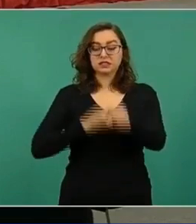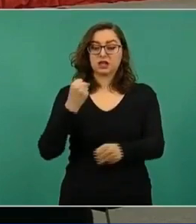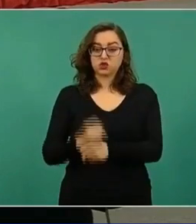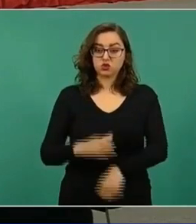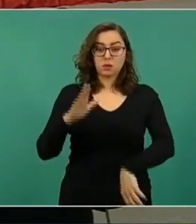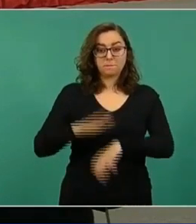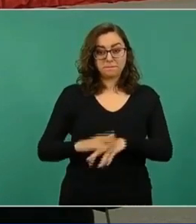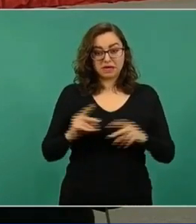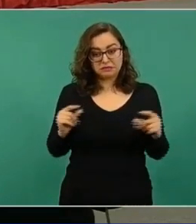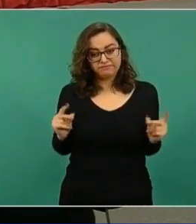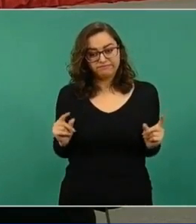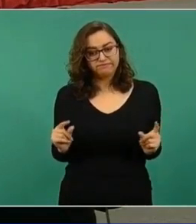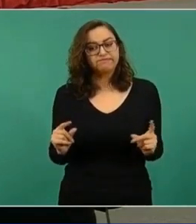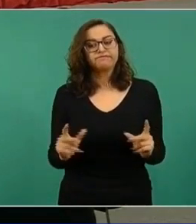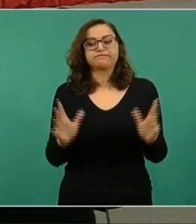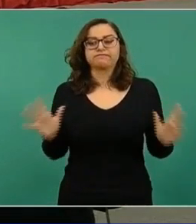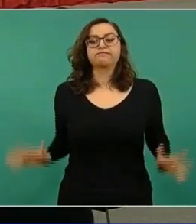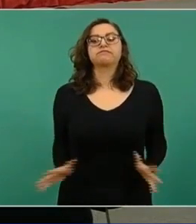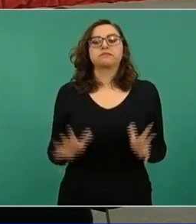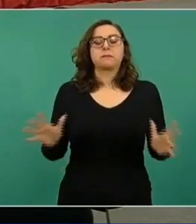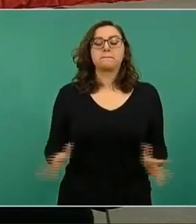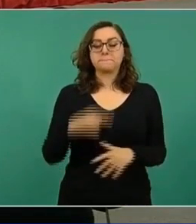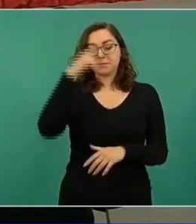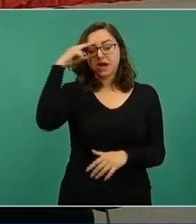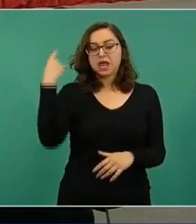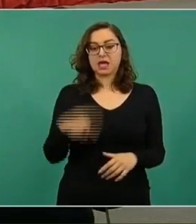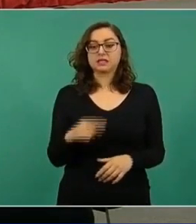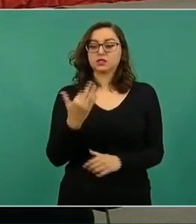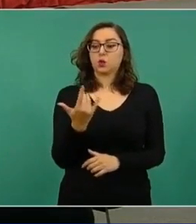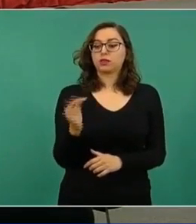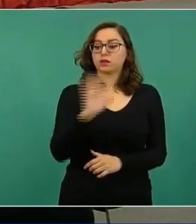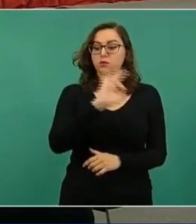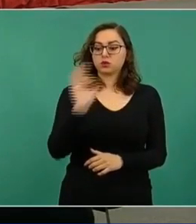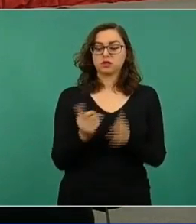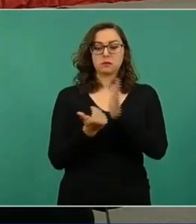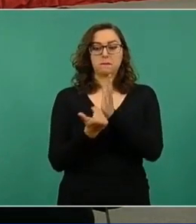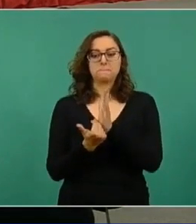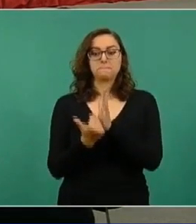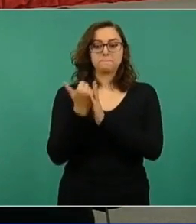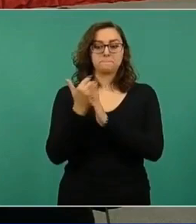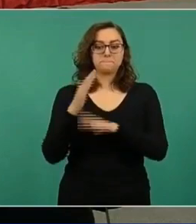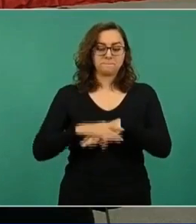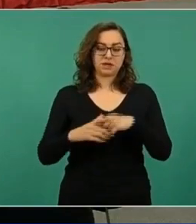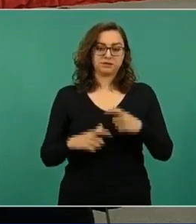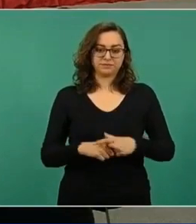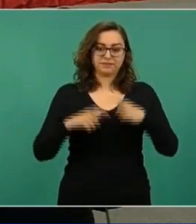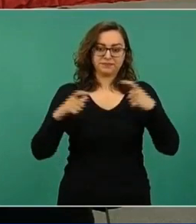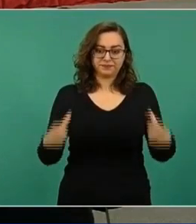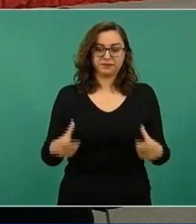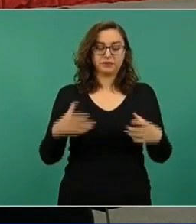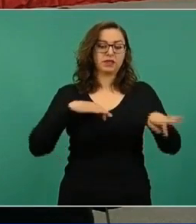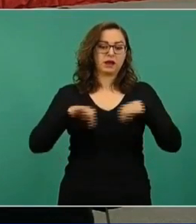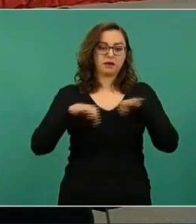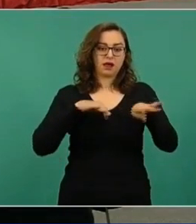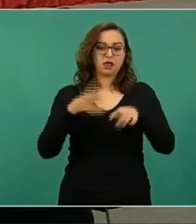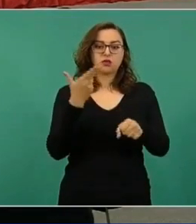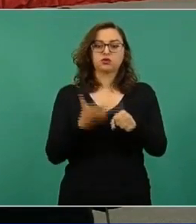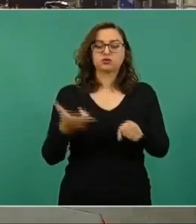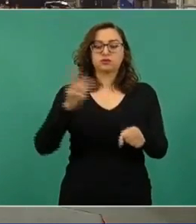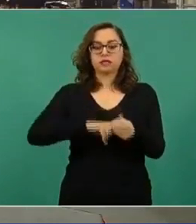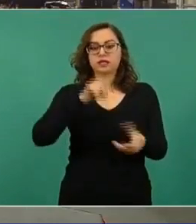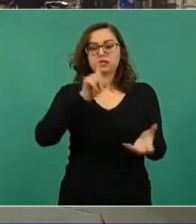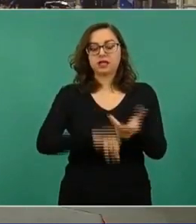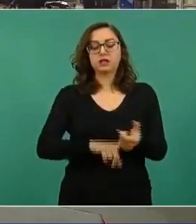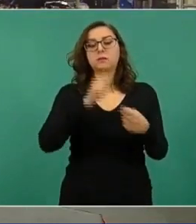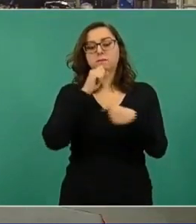las especialidades y, repito, de los trabajadores de la salud, incluyendo desde luego a las enfermeras. Muchas gracias.